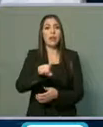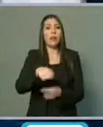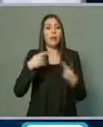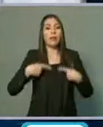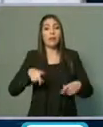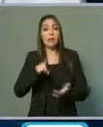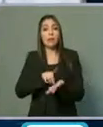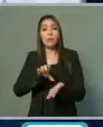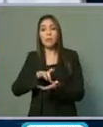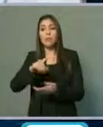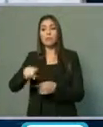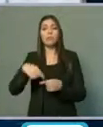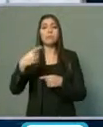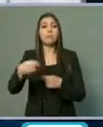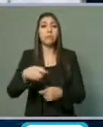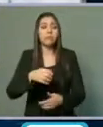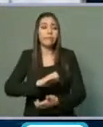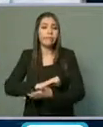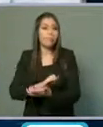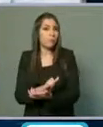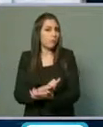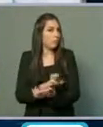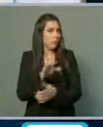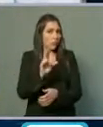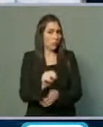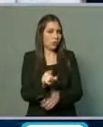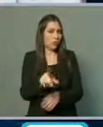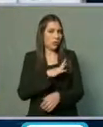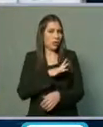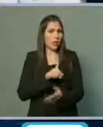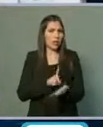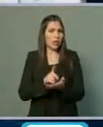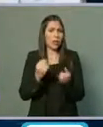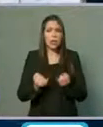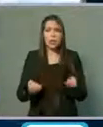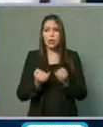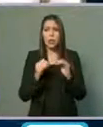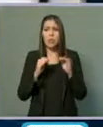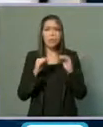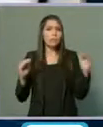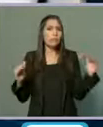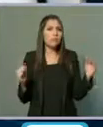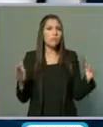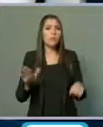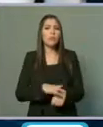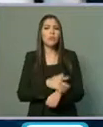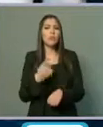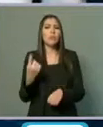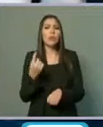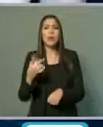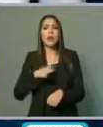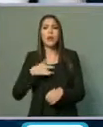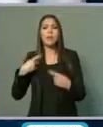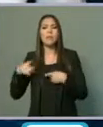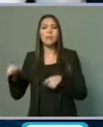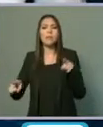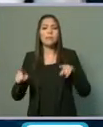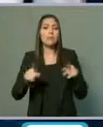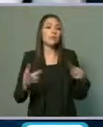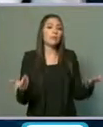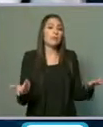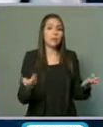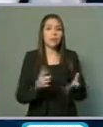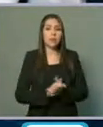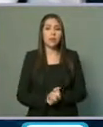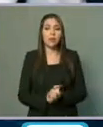el ejercicio de esos derechos. Mucha gente se pregunta, bueno, si los derechos son iguales para todos, pues entonces ¿por qué tendría que haber leyes especiales? Pues porque sí,